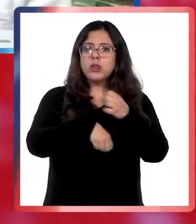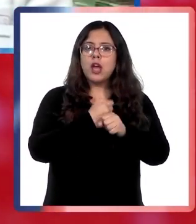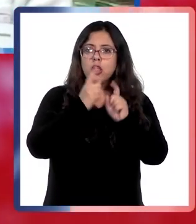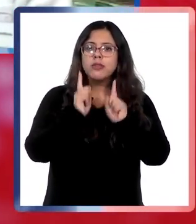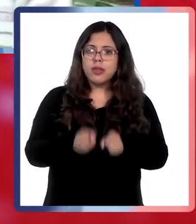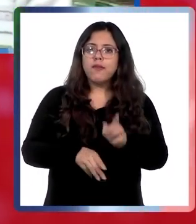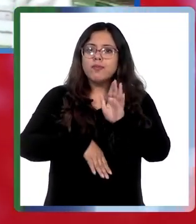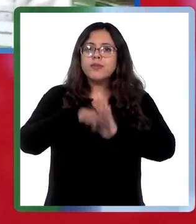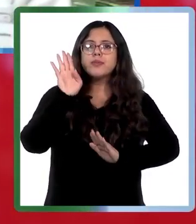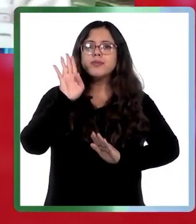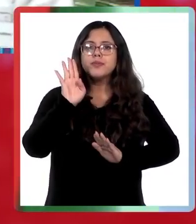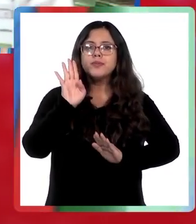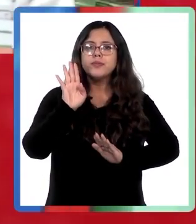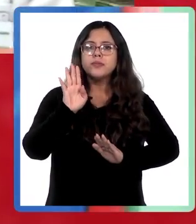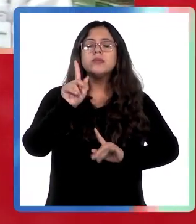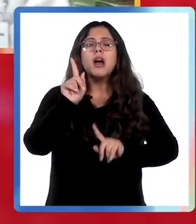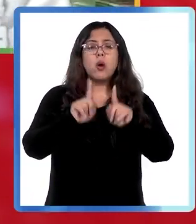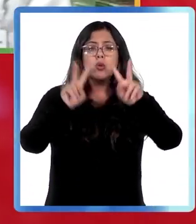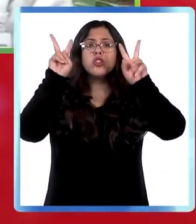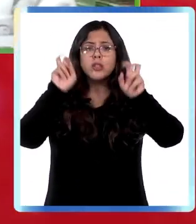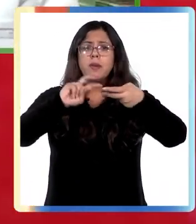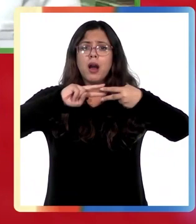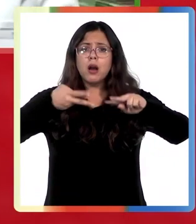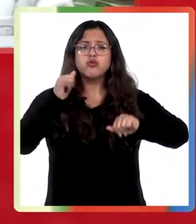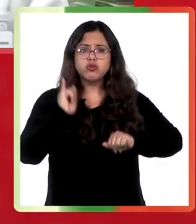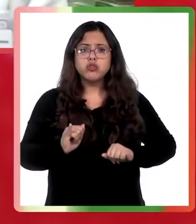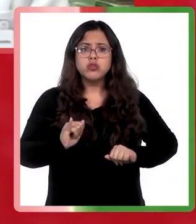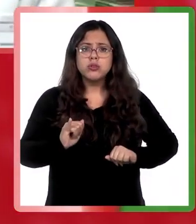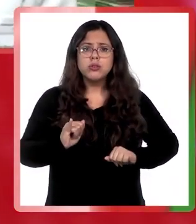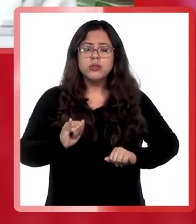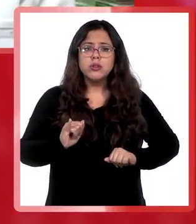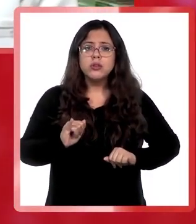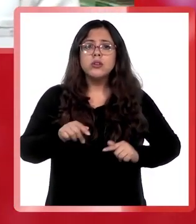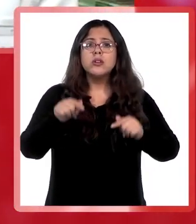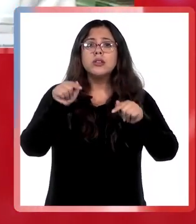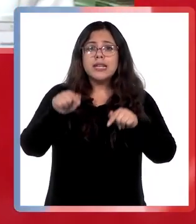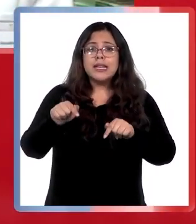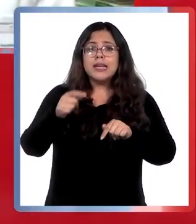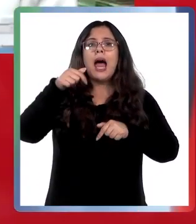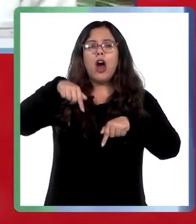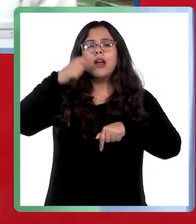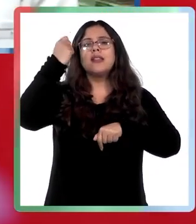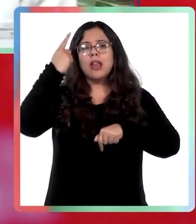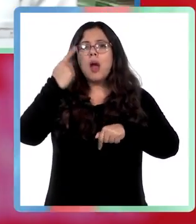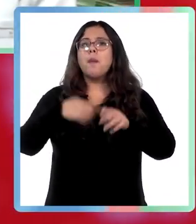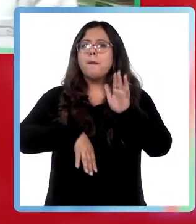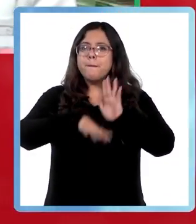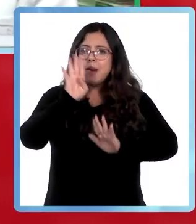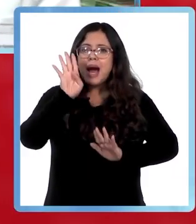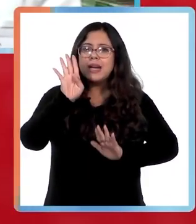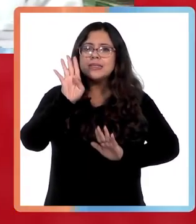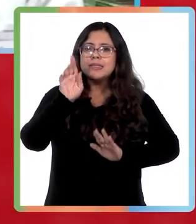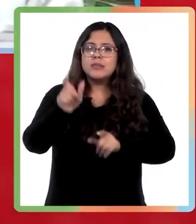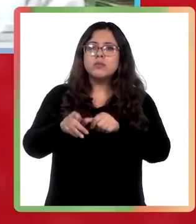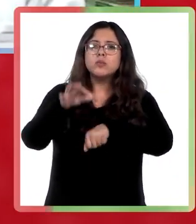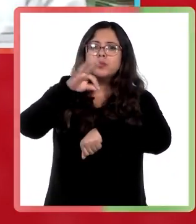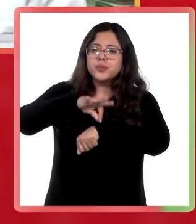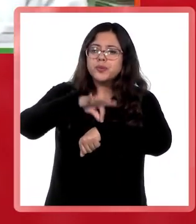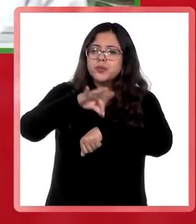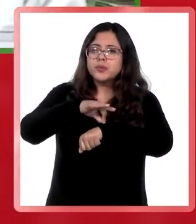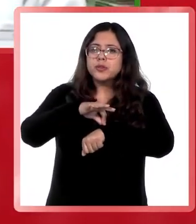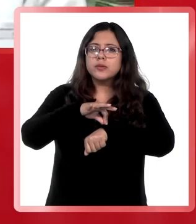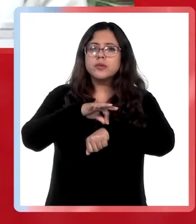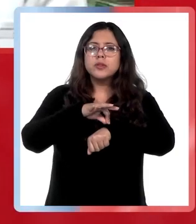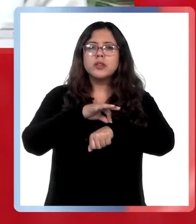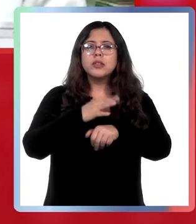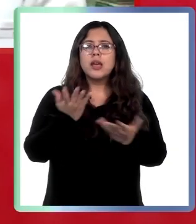años. Y es cierto, hay factores genéticos. Cada día entendemos más, pero los urólogos somos